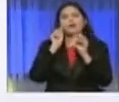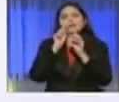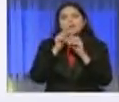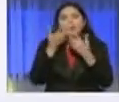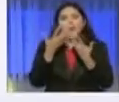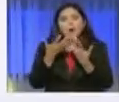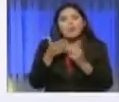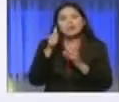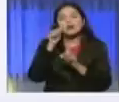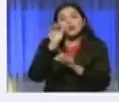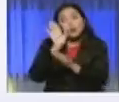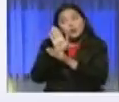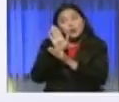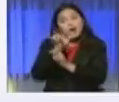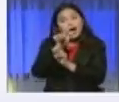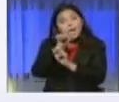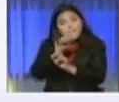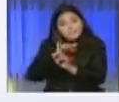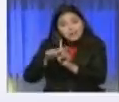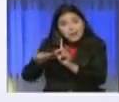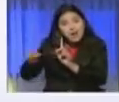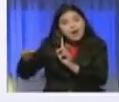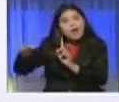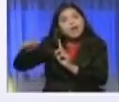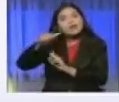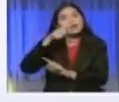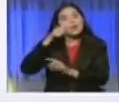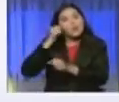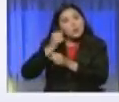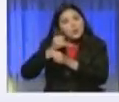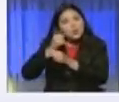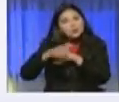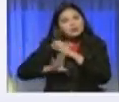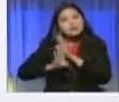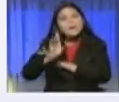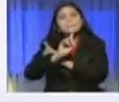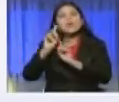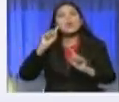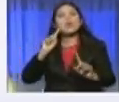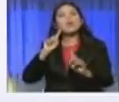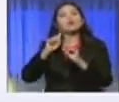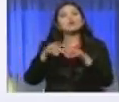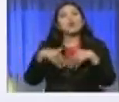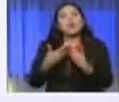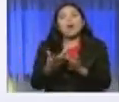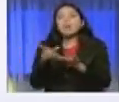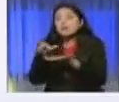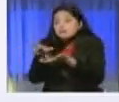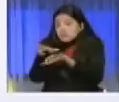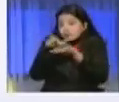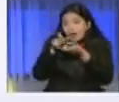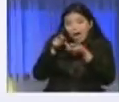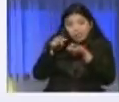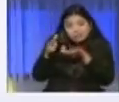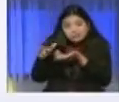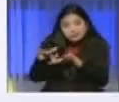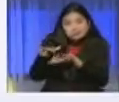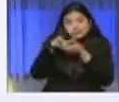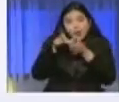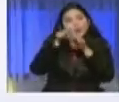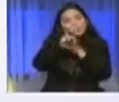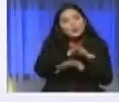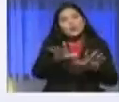ecosocialista, sustentable y además con un destino, aportar esa riqueza para el